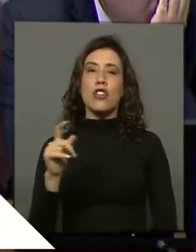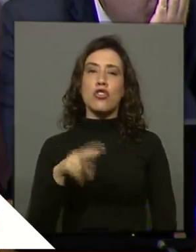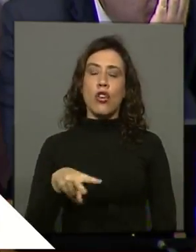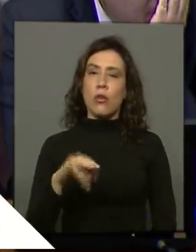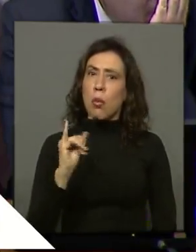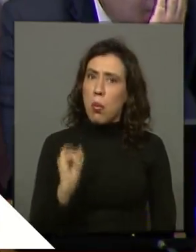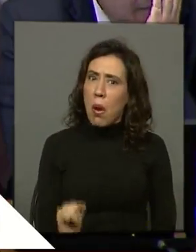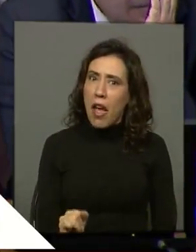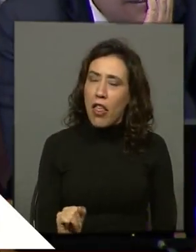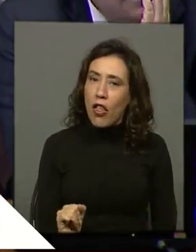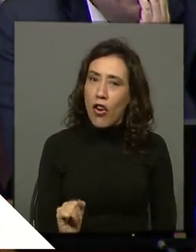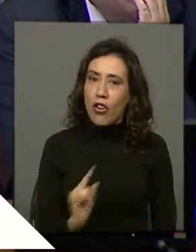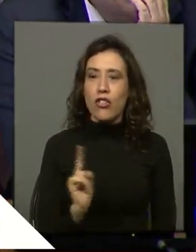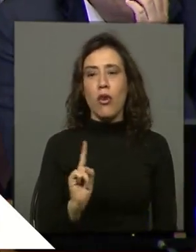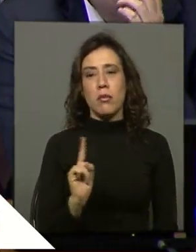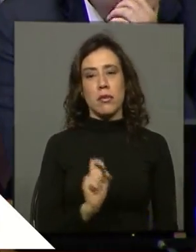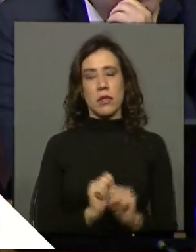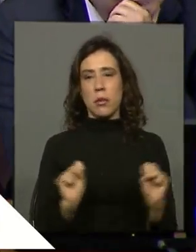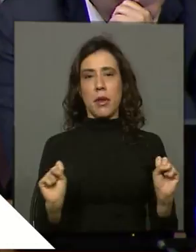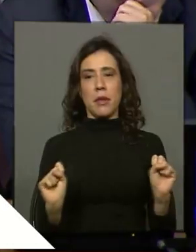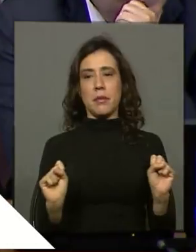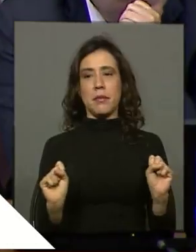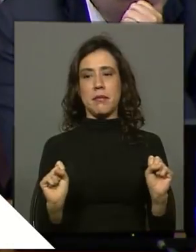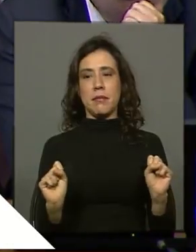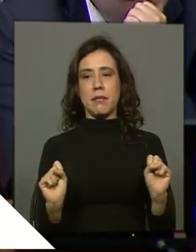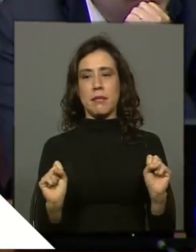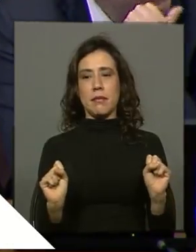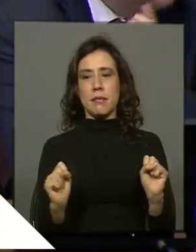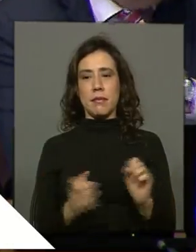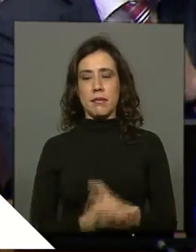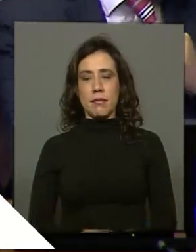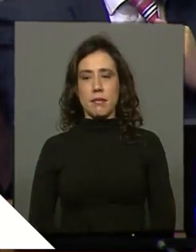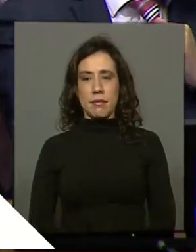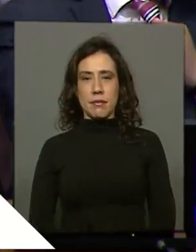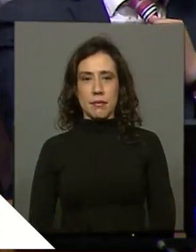ay señor